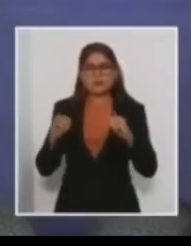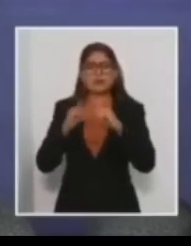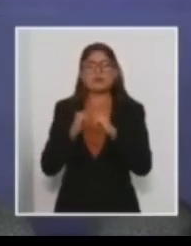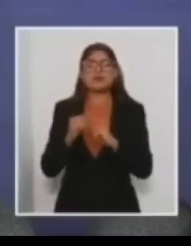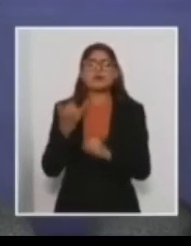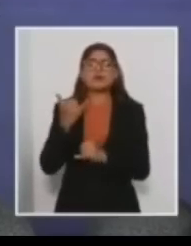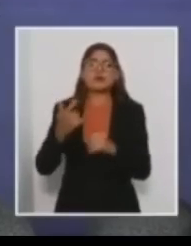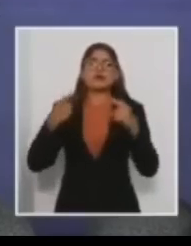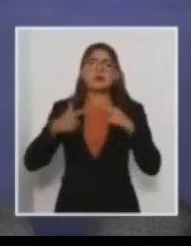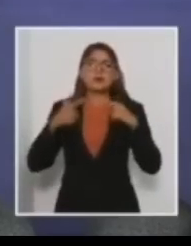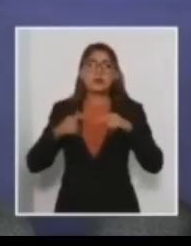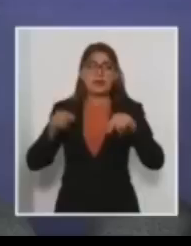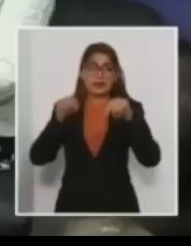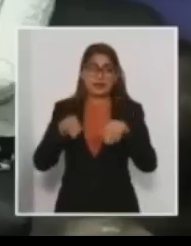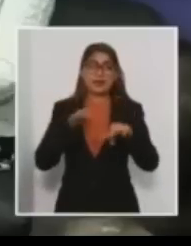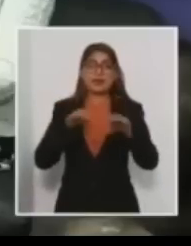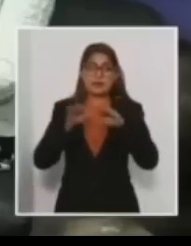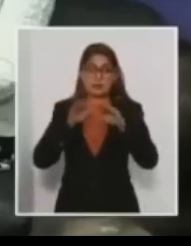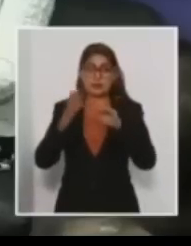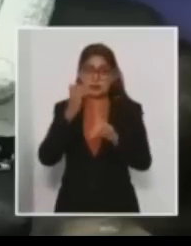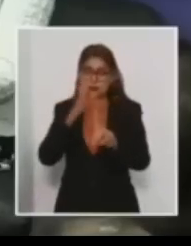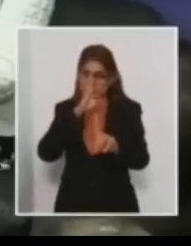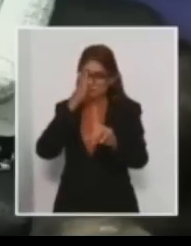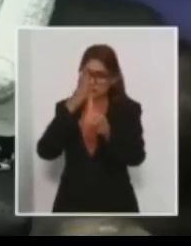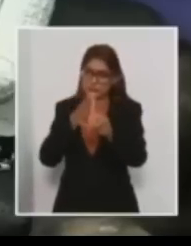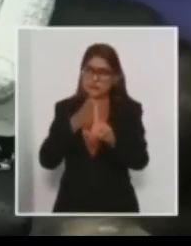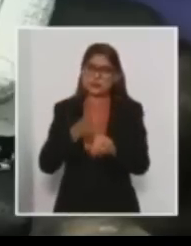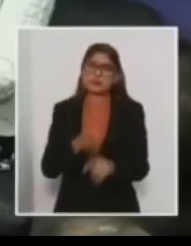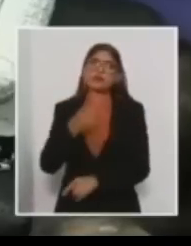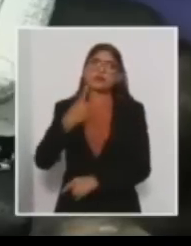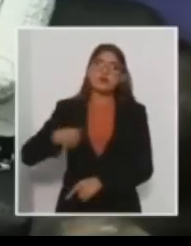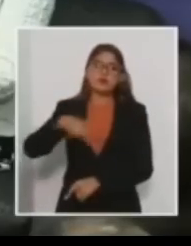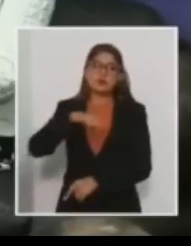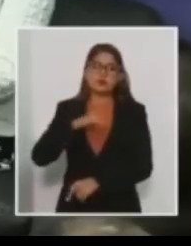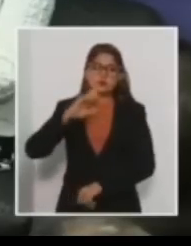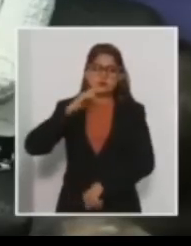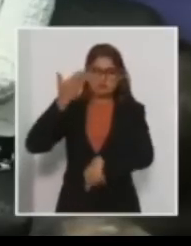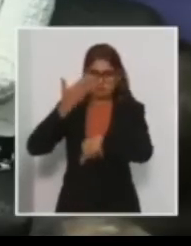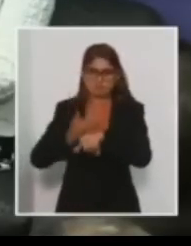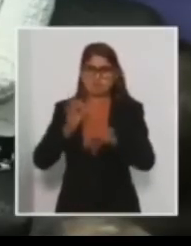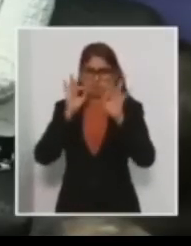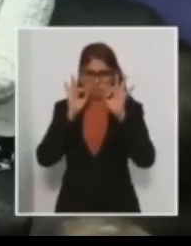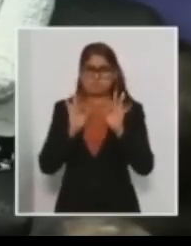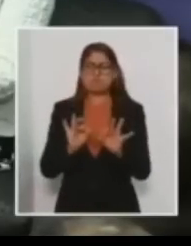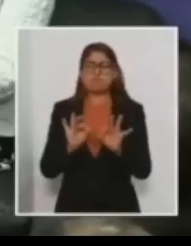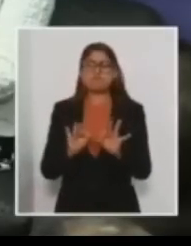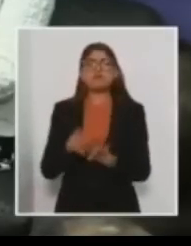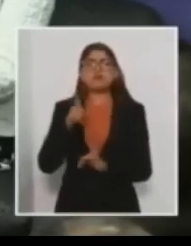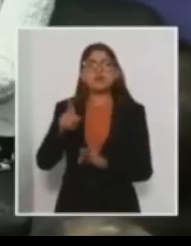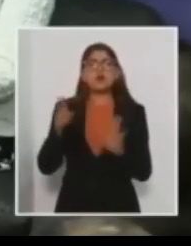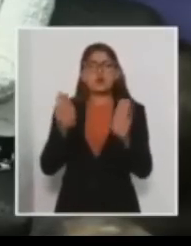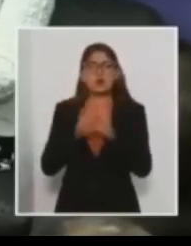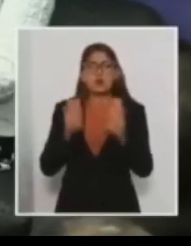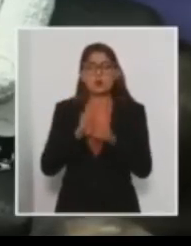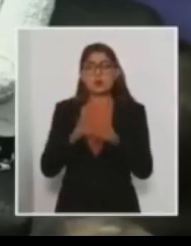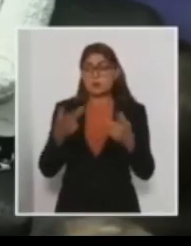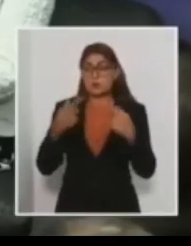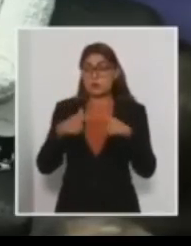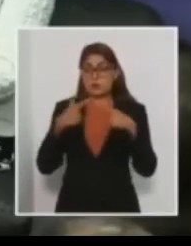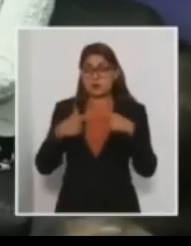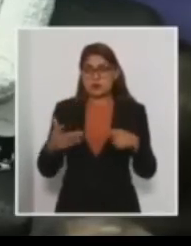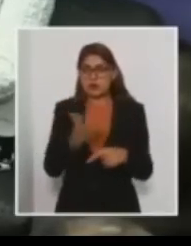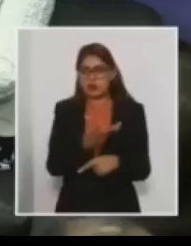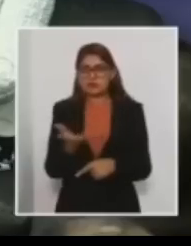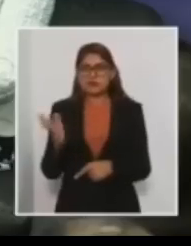y de quienes aquí trabajan. He ahí nuestra responsabilidad frente a las